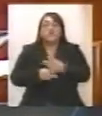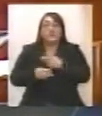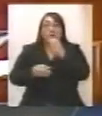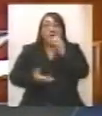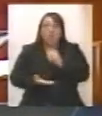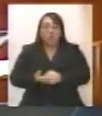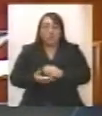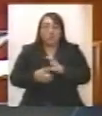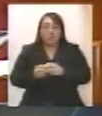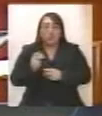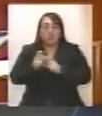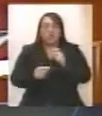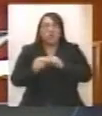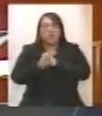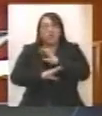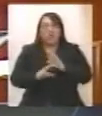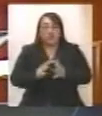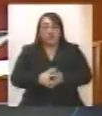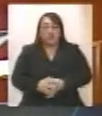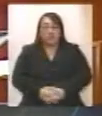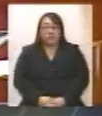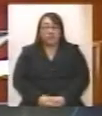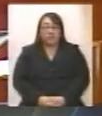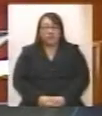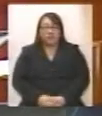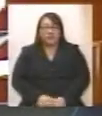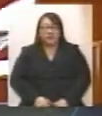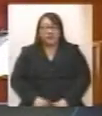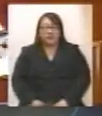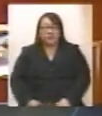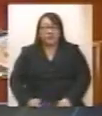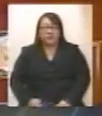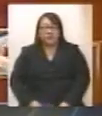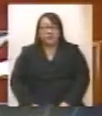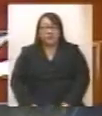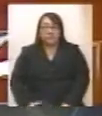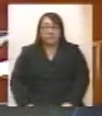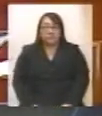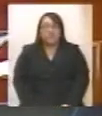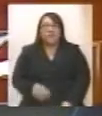el ciudadano se encuentre protegido. Esa es nuestra ruta.